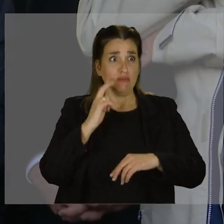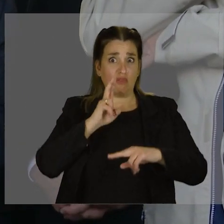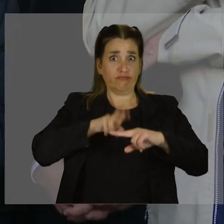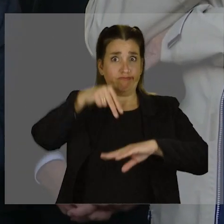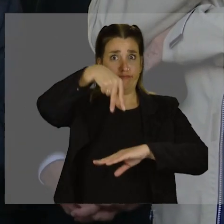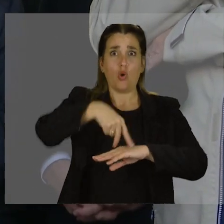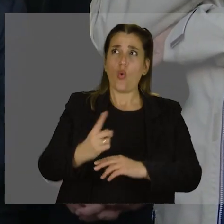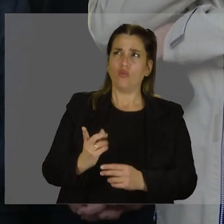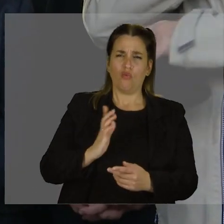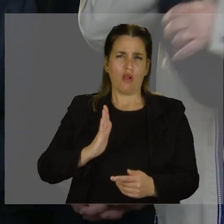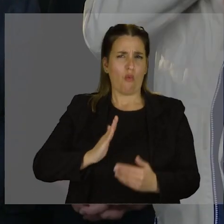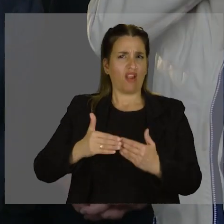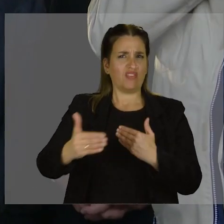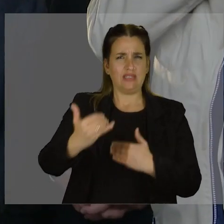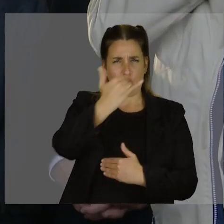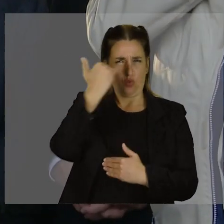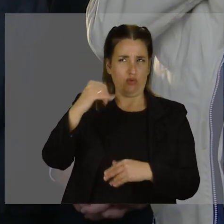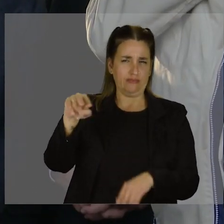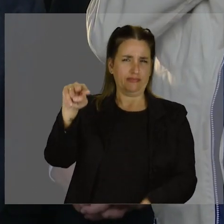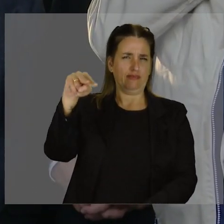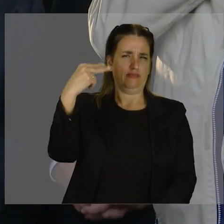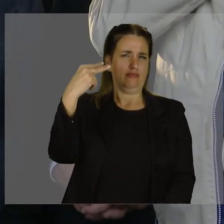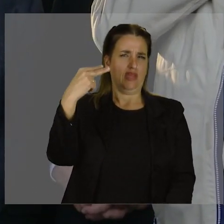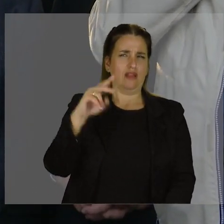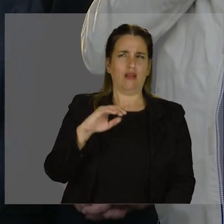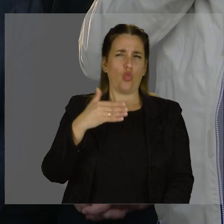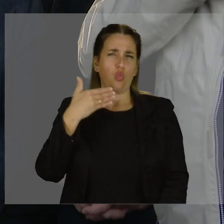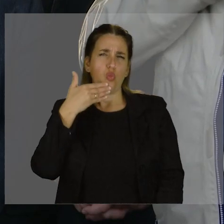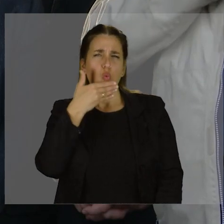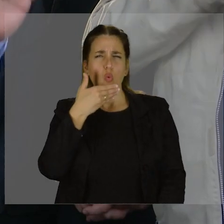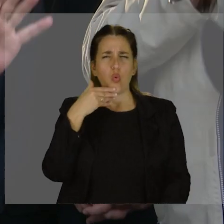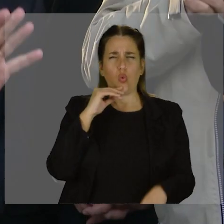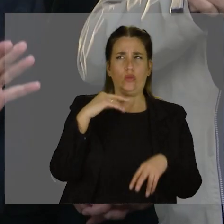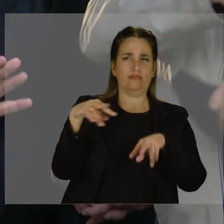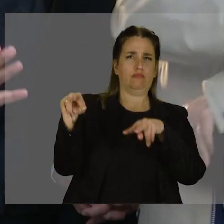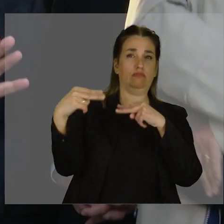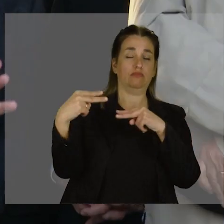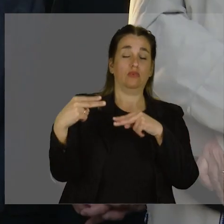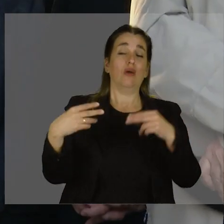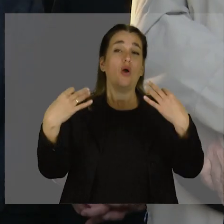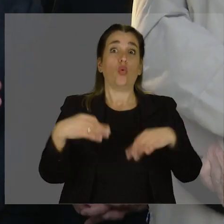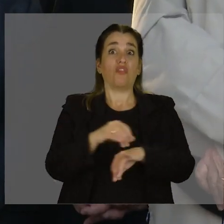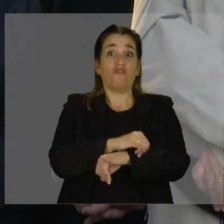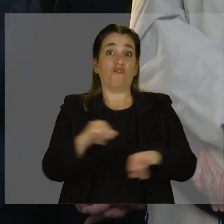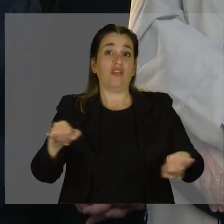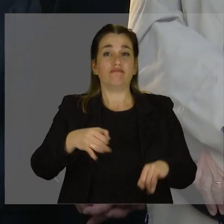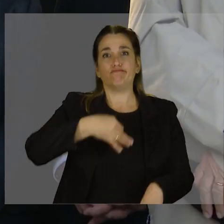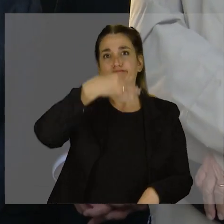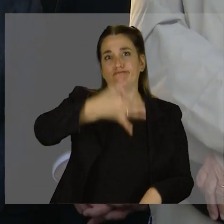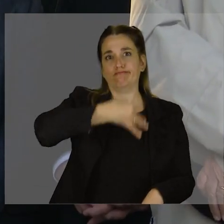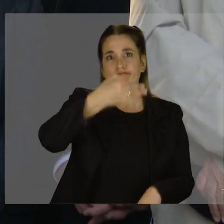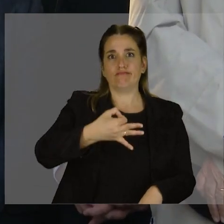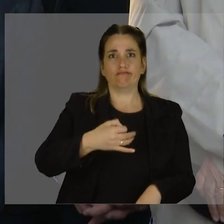con unos vecinos y había una señora, una rubia, que me miraba así, claro, gesto de desconfianza. Y cuando